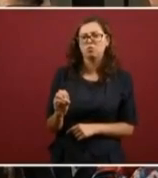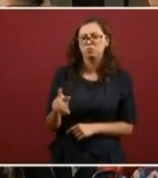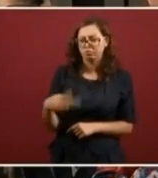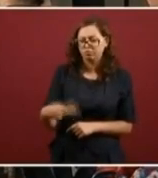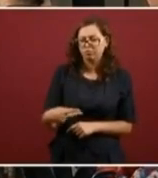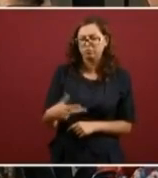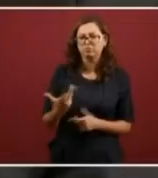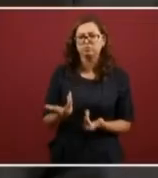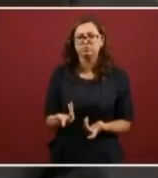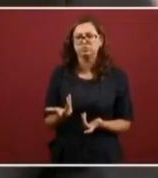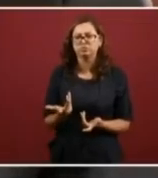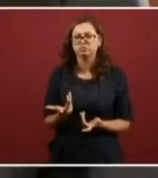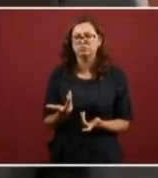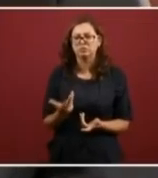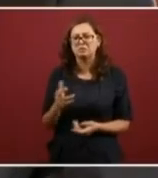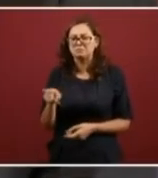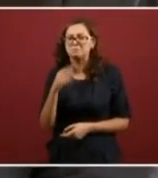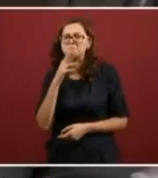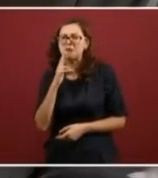está mejor El Financiero,